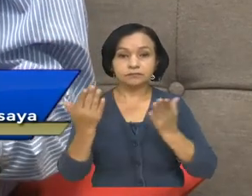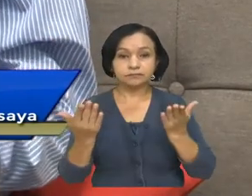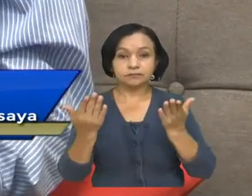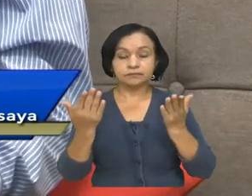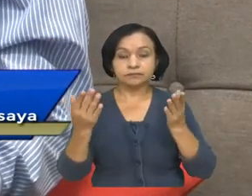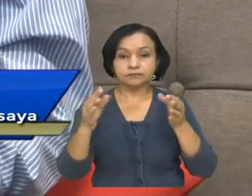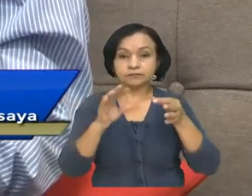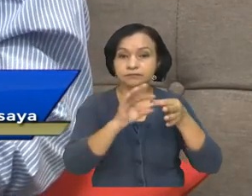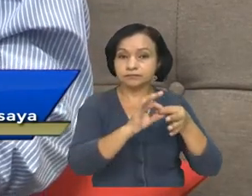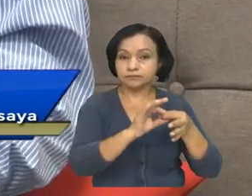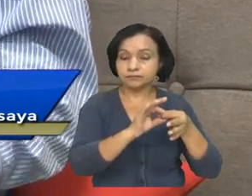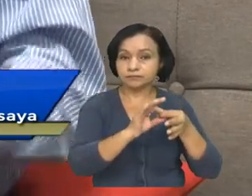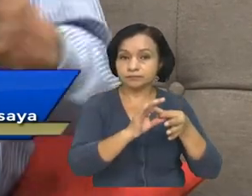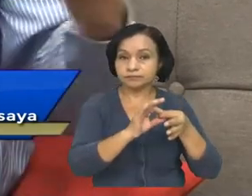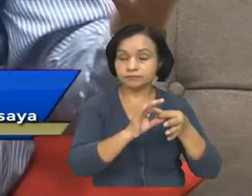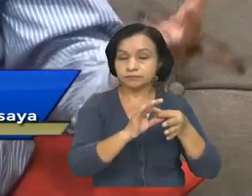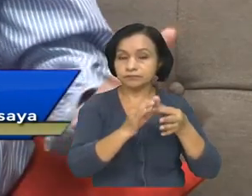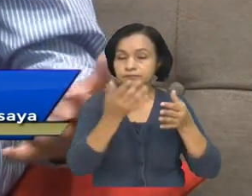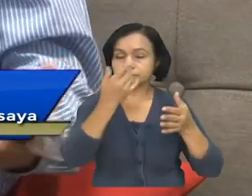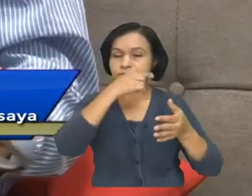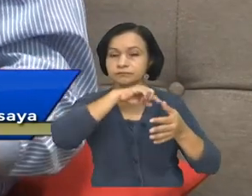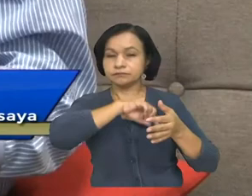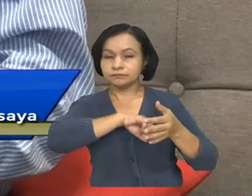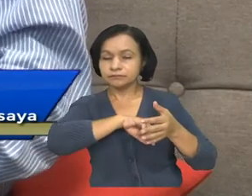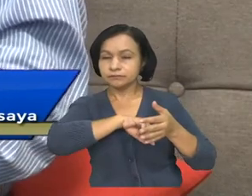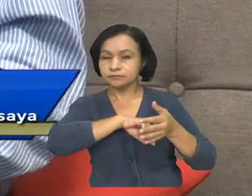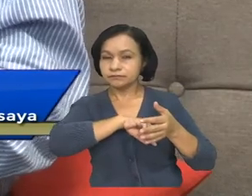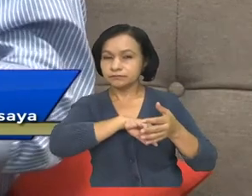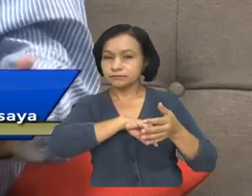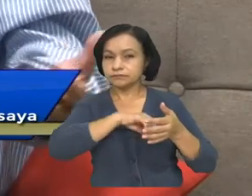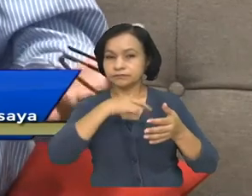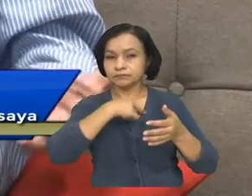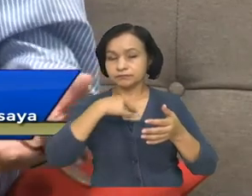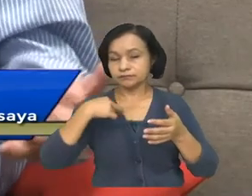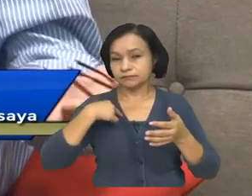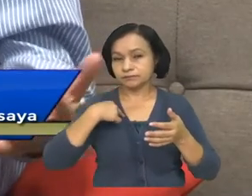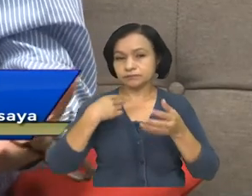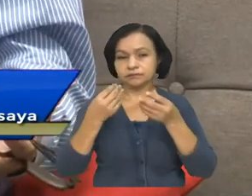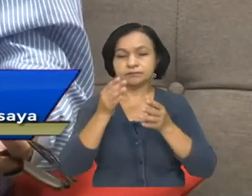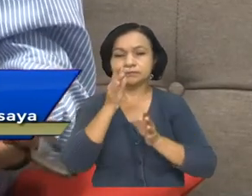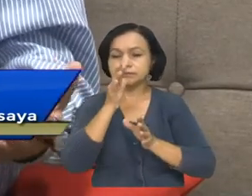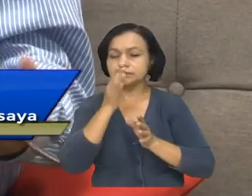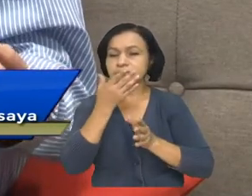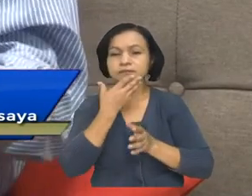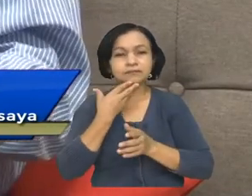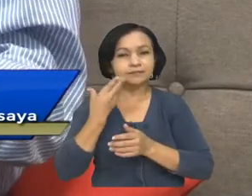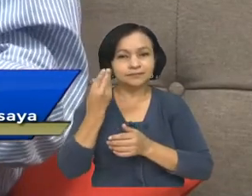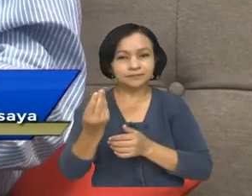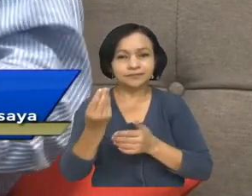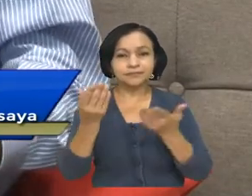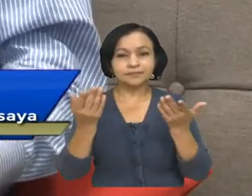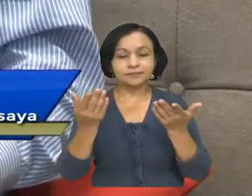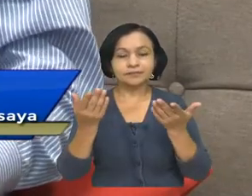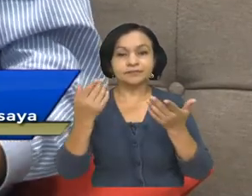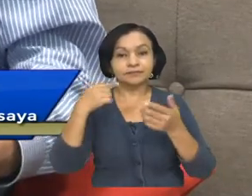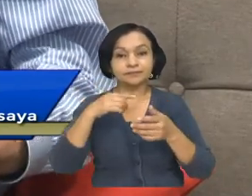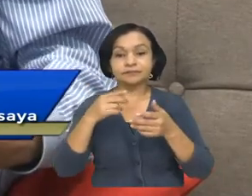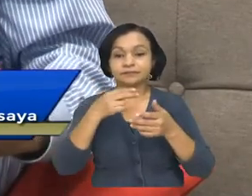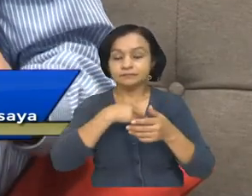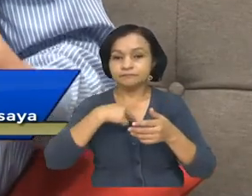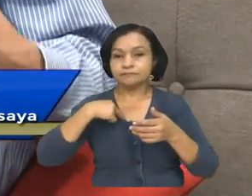incorporé, no con la conciencia revolucionaria, que porque éramos chavalos, pero la conciencia la